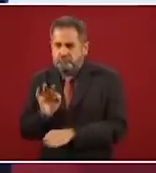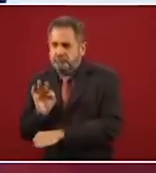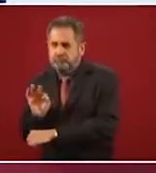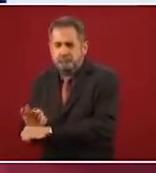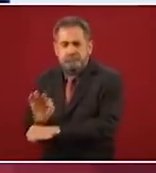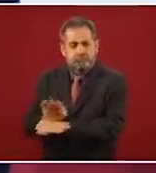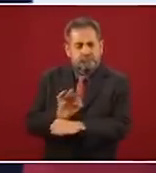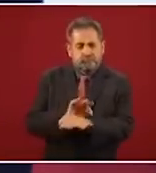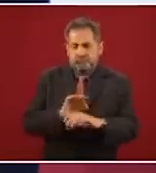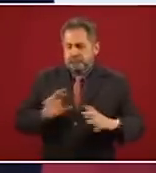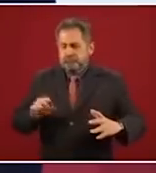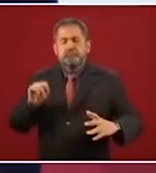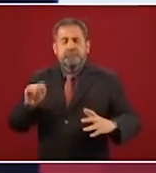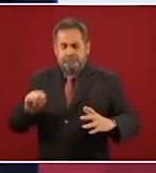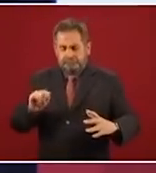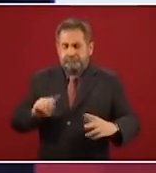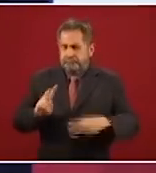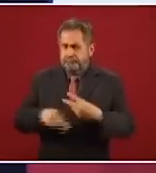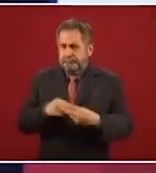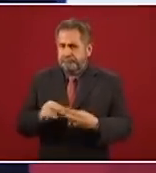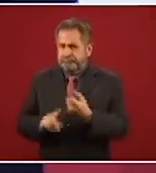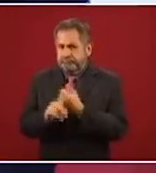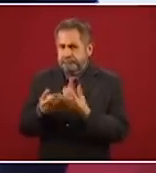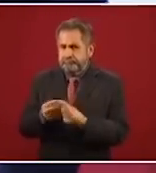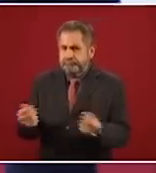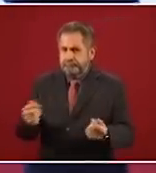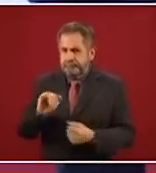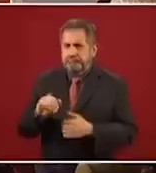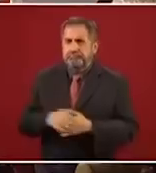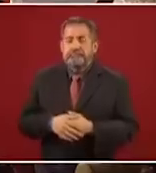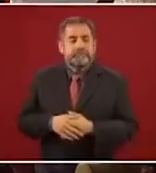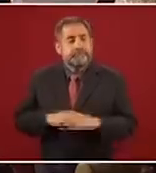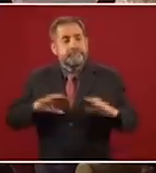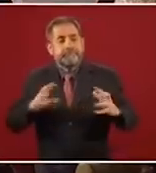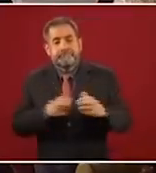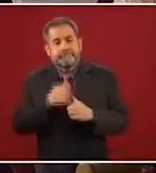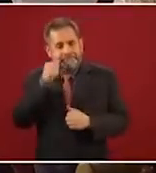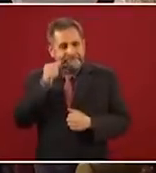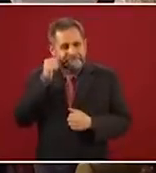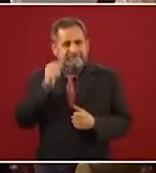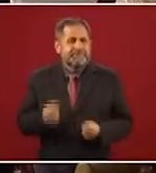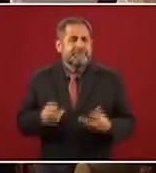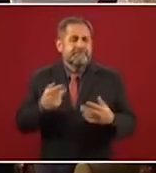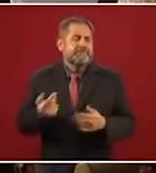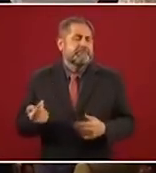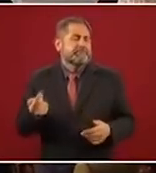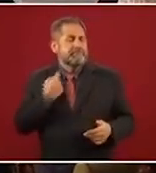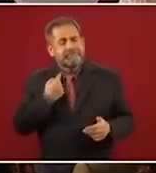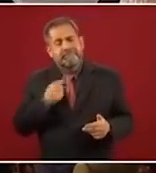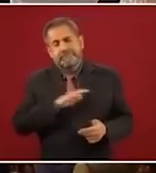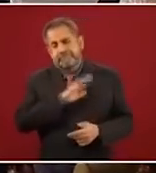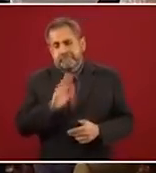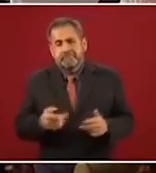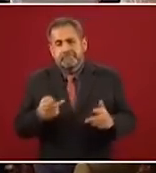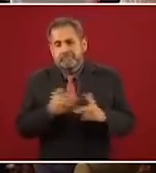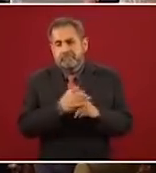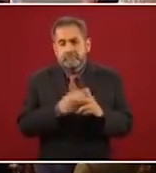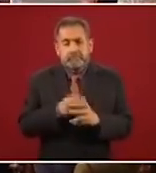que resolver el problema. Y tuvimos 66, esto es